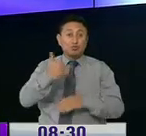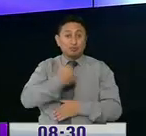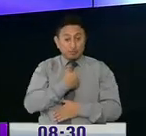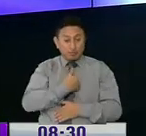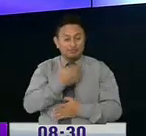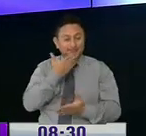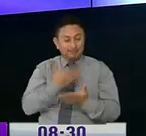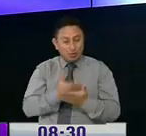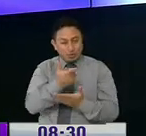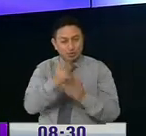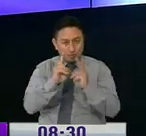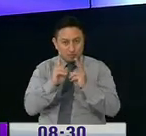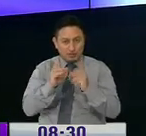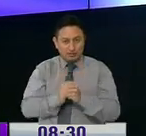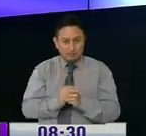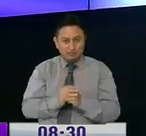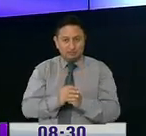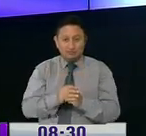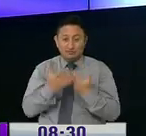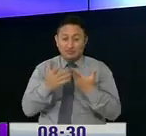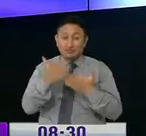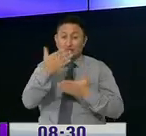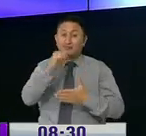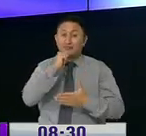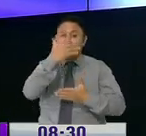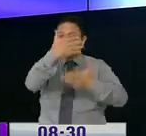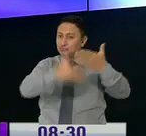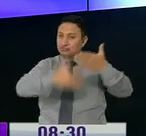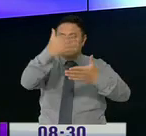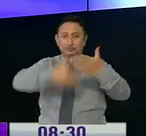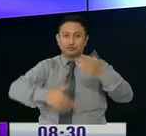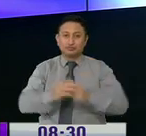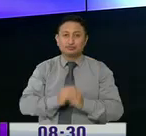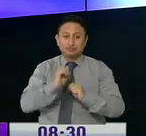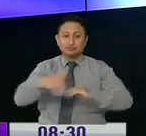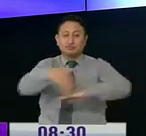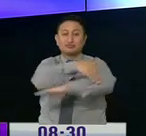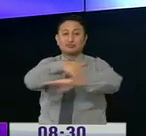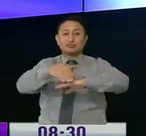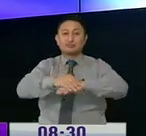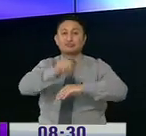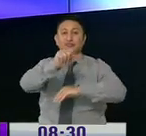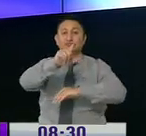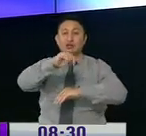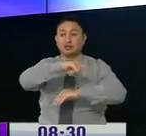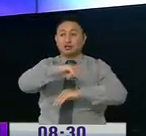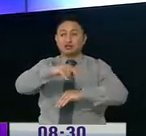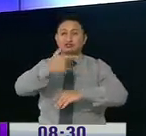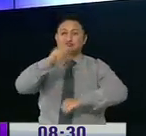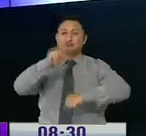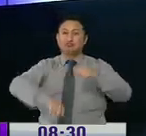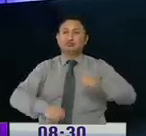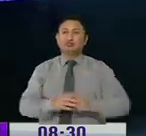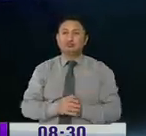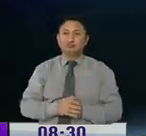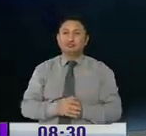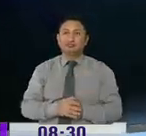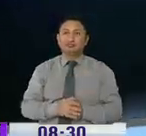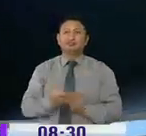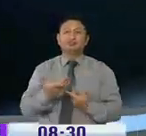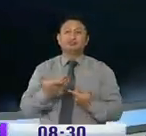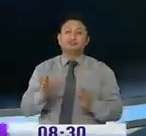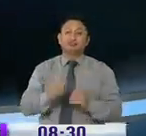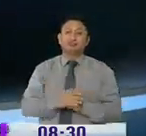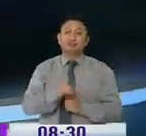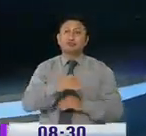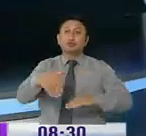Gracias, vecinos, por contarnos. Quedan un montón todavía, hay varias. Incluso la calle de la Ali está en muy mal estado. Así que, nada.